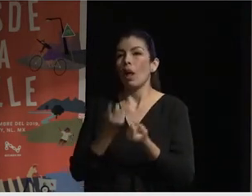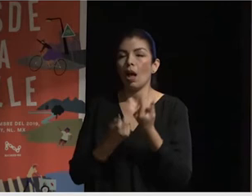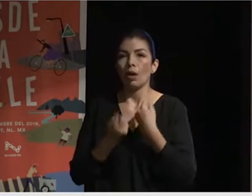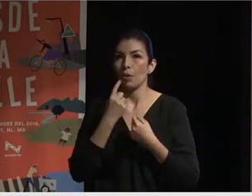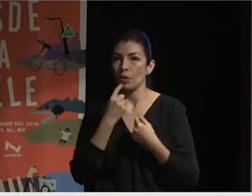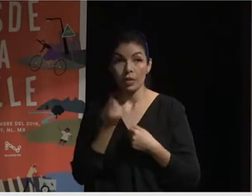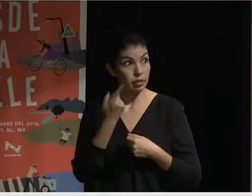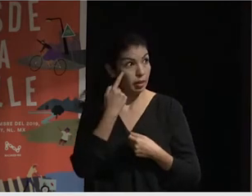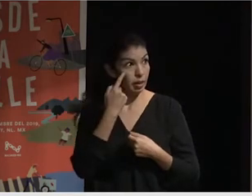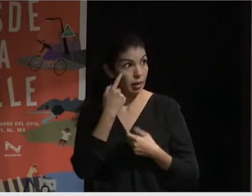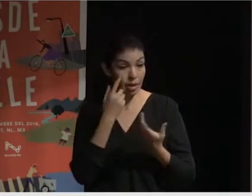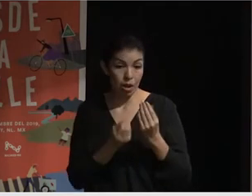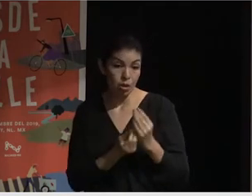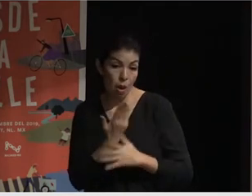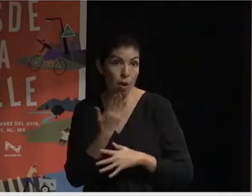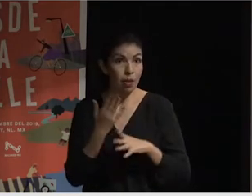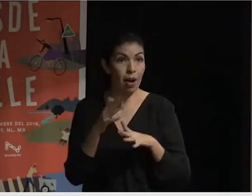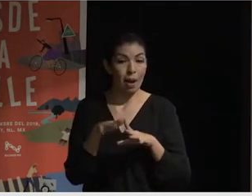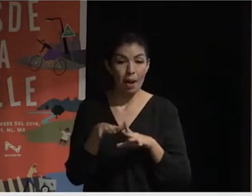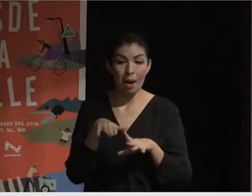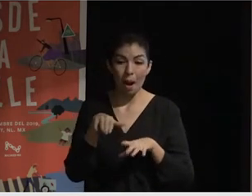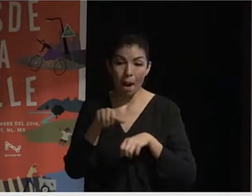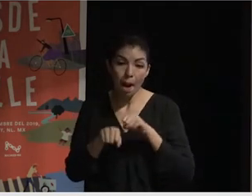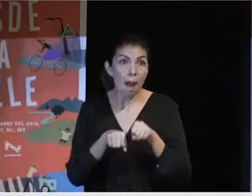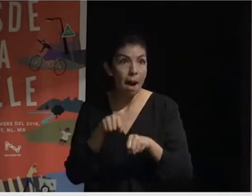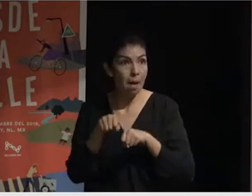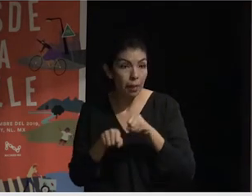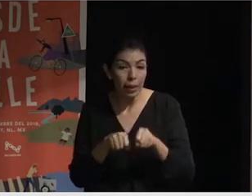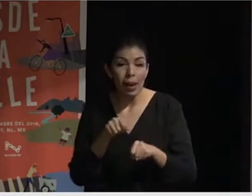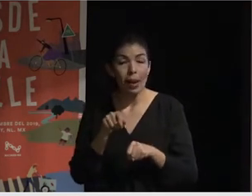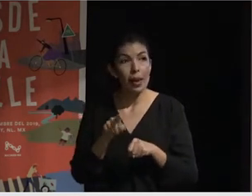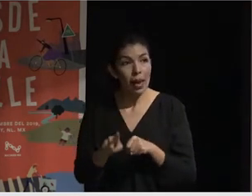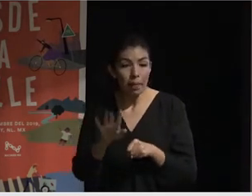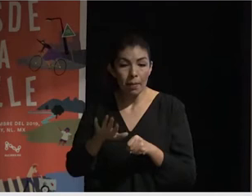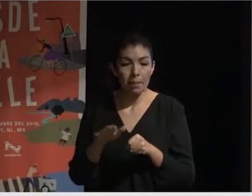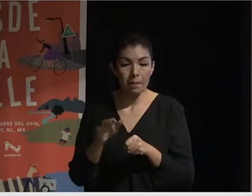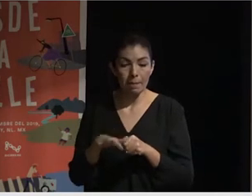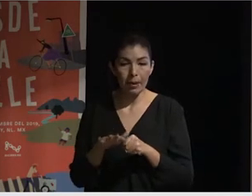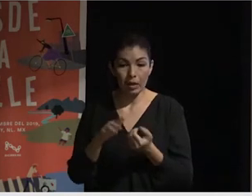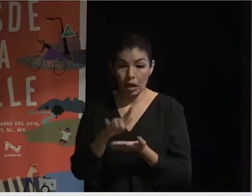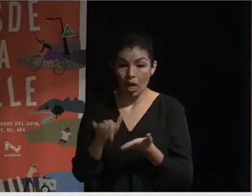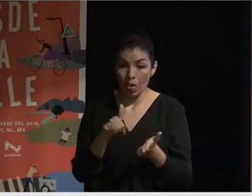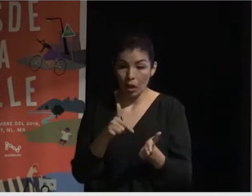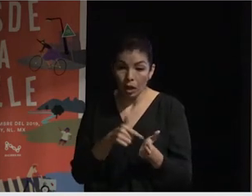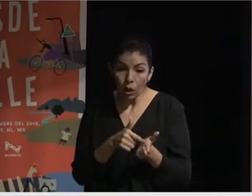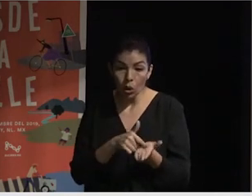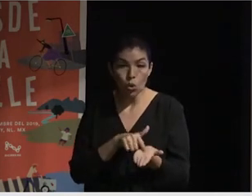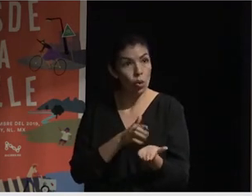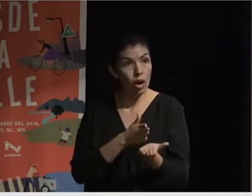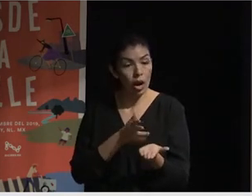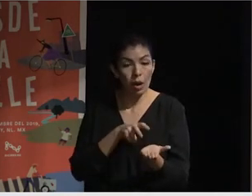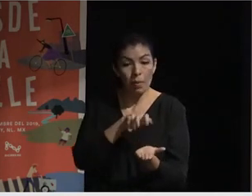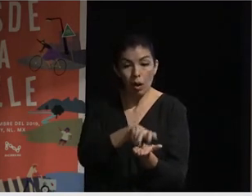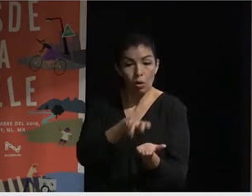de bicicletas que no requieren lugar para estacionamiento y no sé qué. Y entonces cuando empezaron la prueba piloto, la alcaldía de Miguel Hidalgo